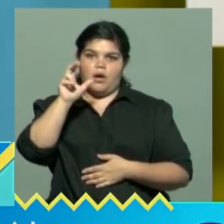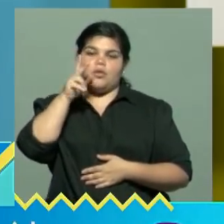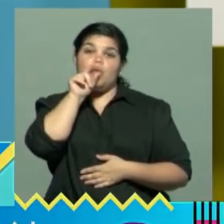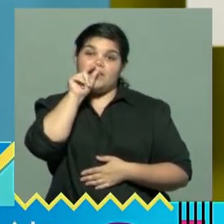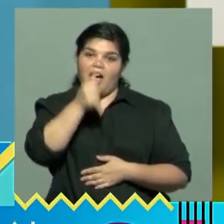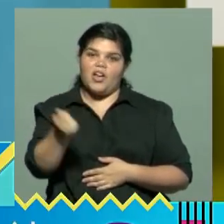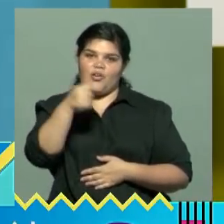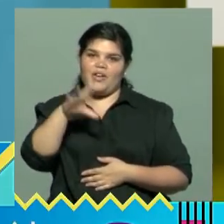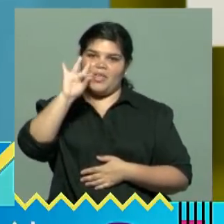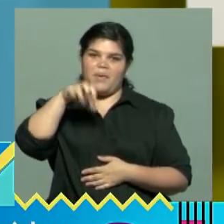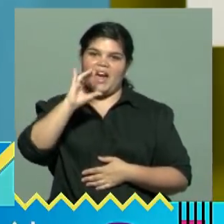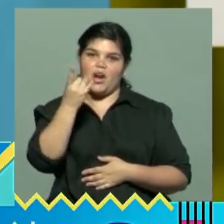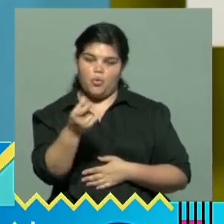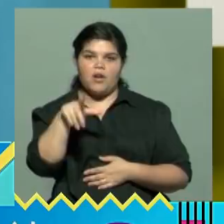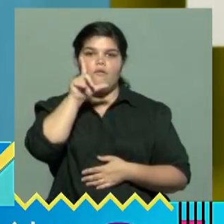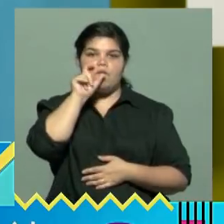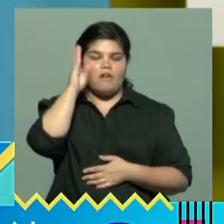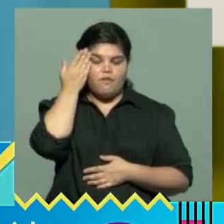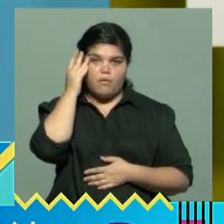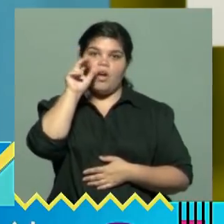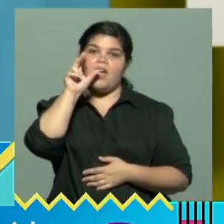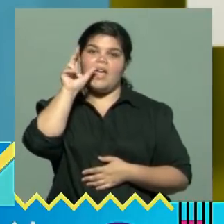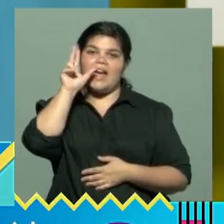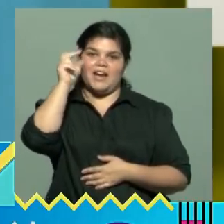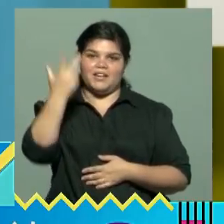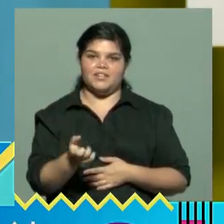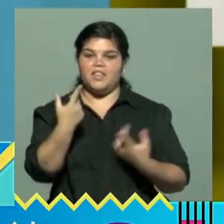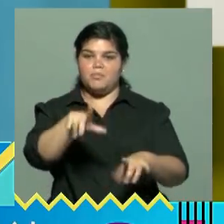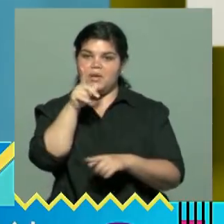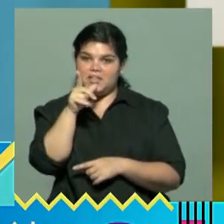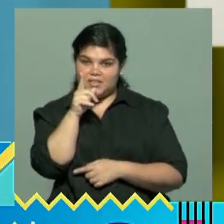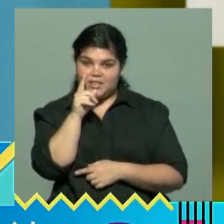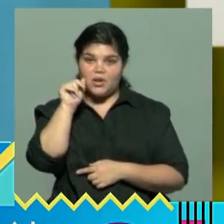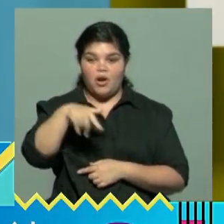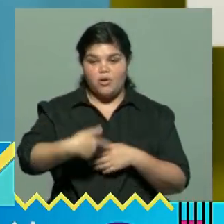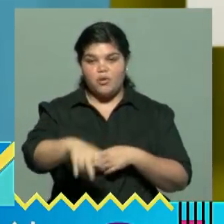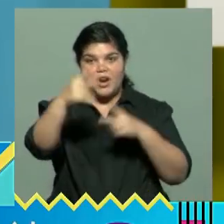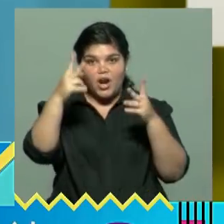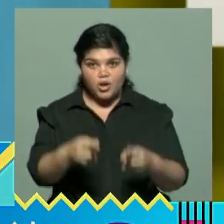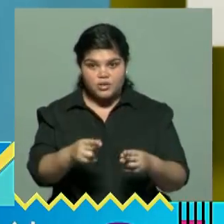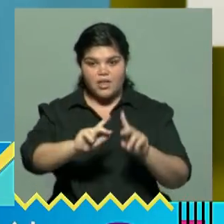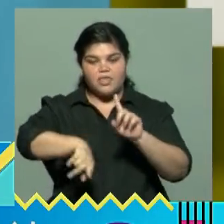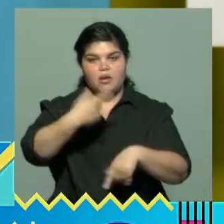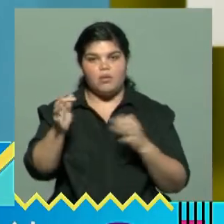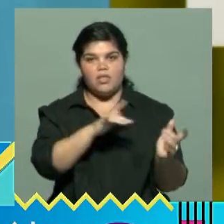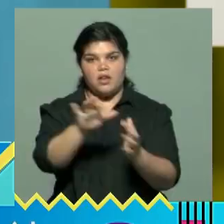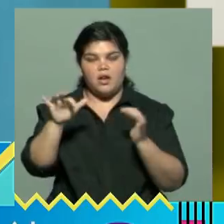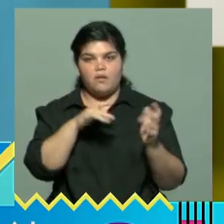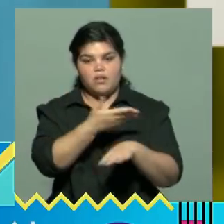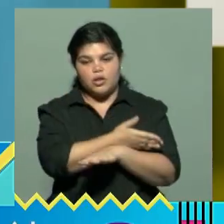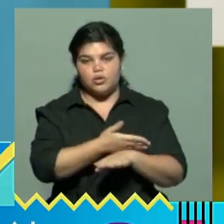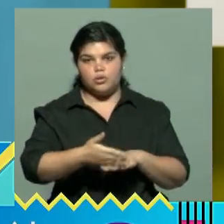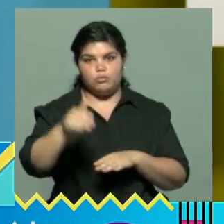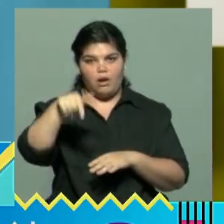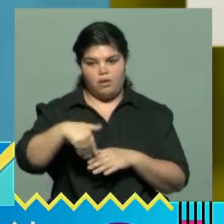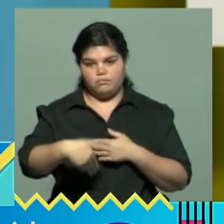en @dpsenalú, en Facebook y en Instagram como Distintos Parecidos. Ahora nos vamos a ir a un pequeño corte, pero por supuesto que este debate va a seguir dentro